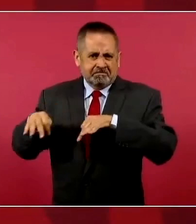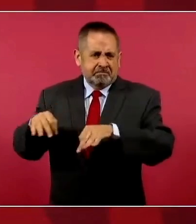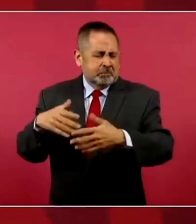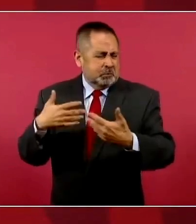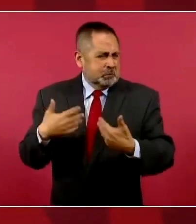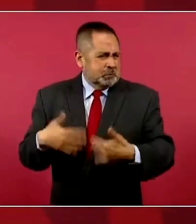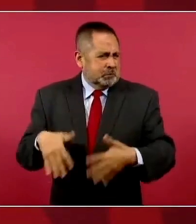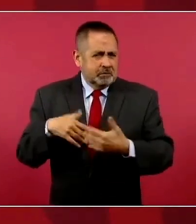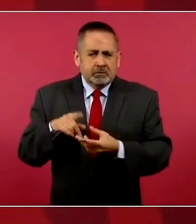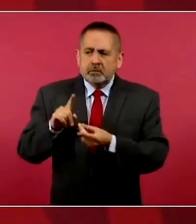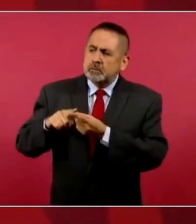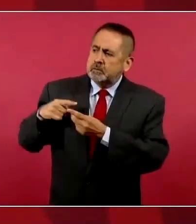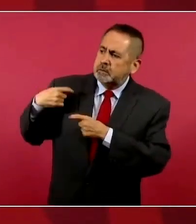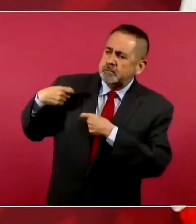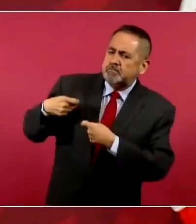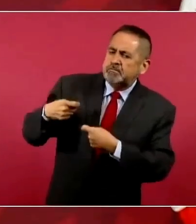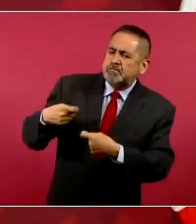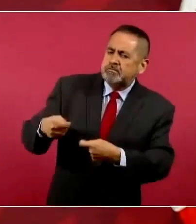dónde viene?